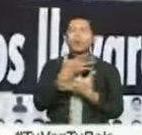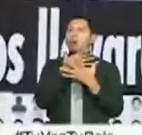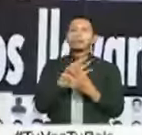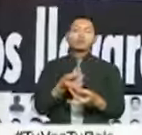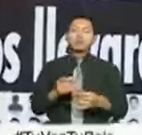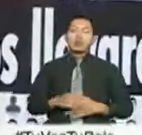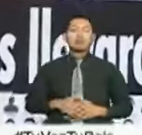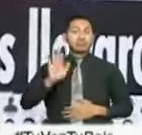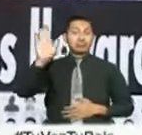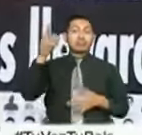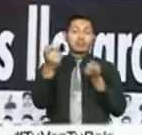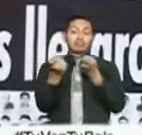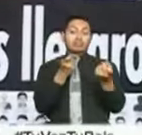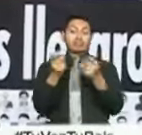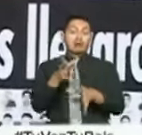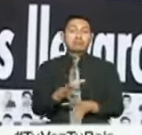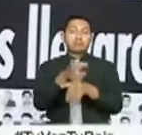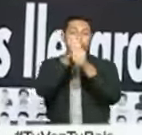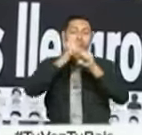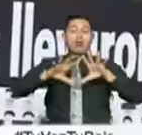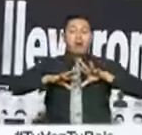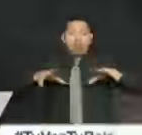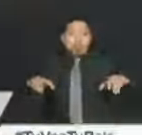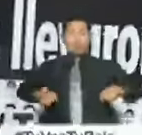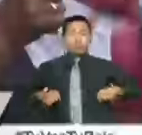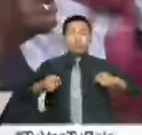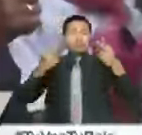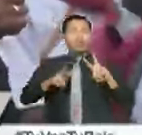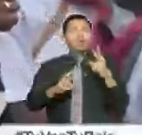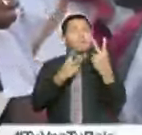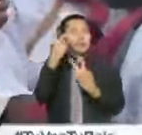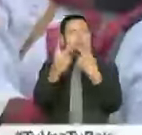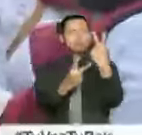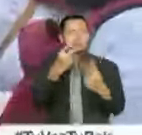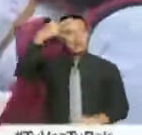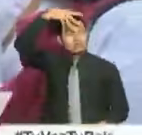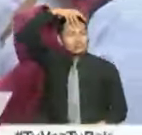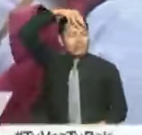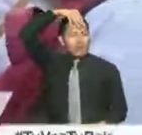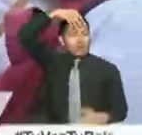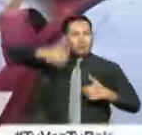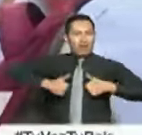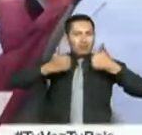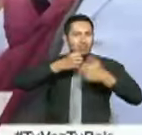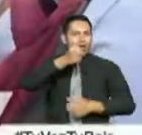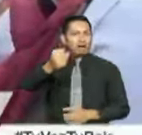por su manejo de la seguridad, la corrupción e incluso la visita de Donald Trump.